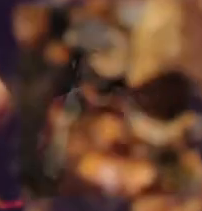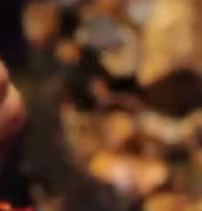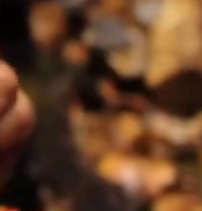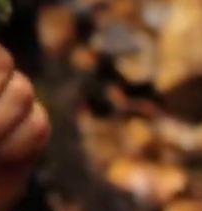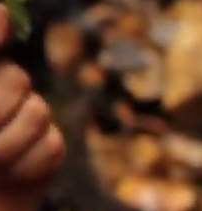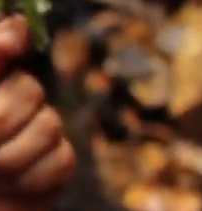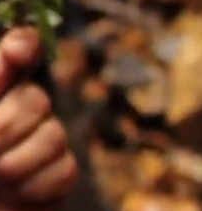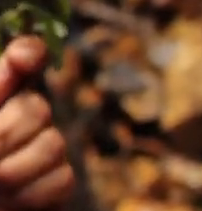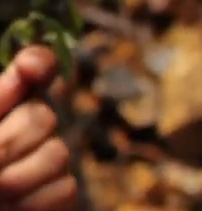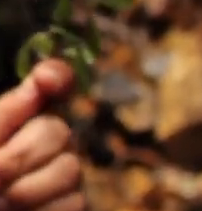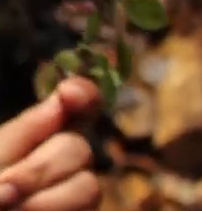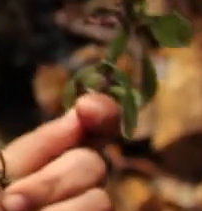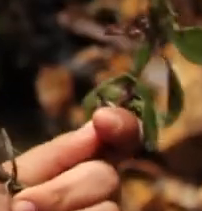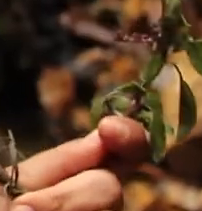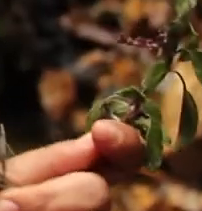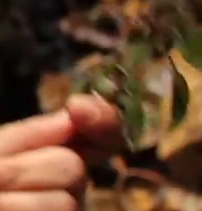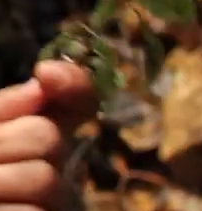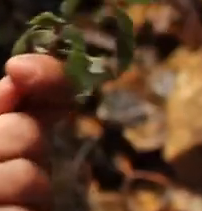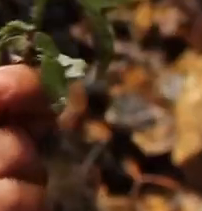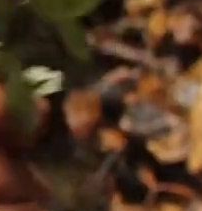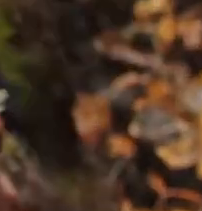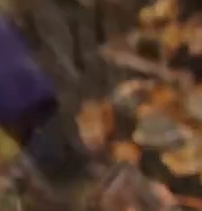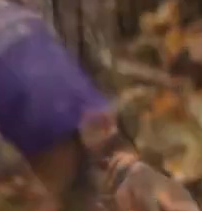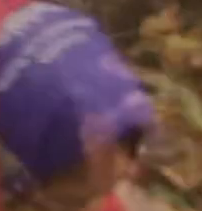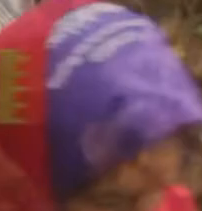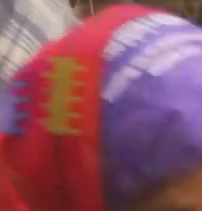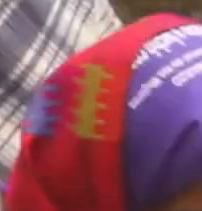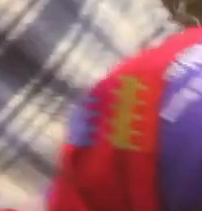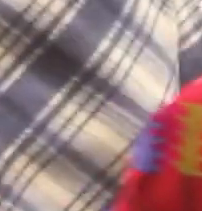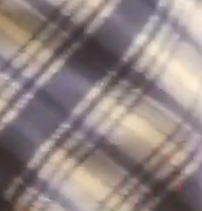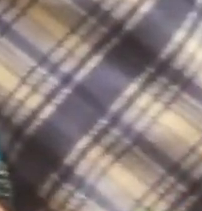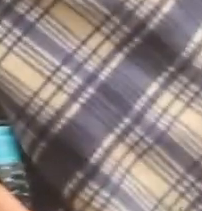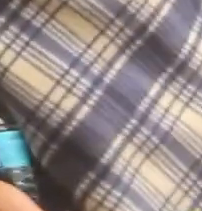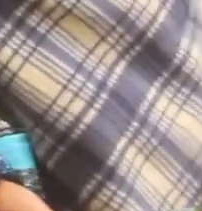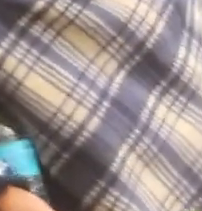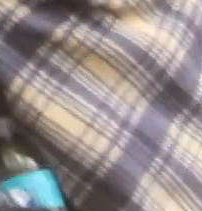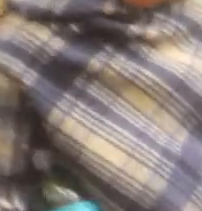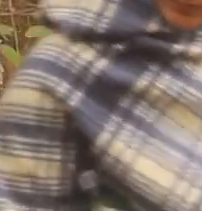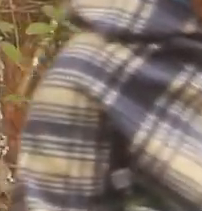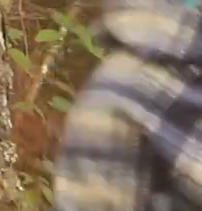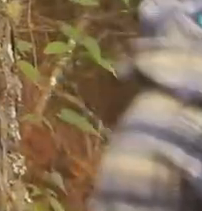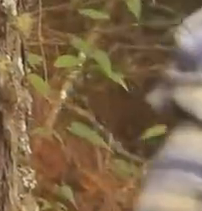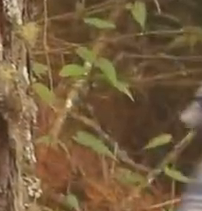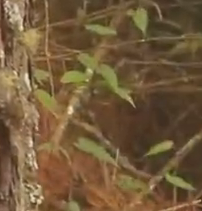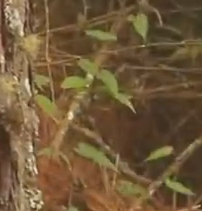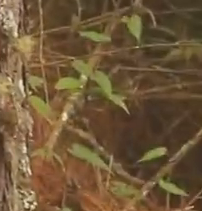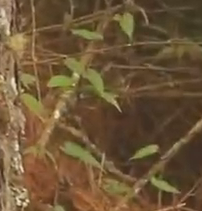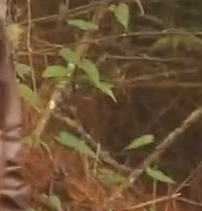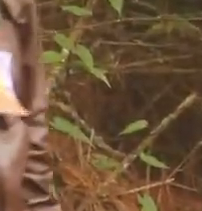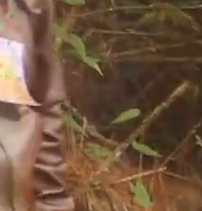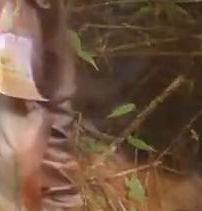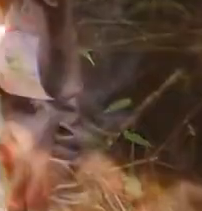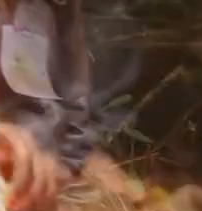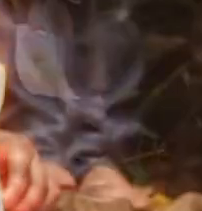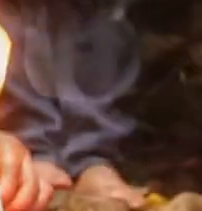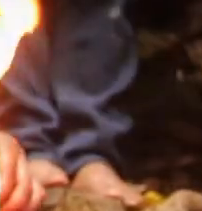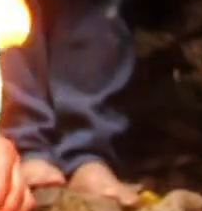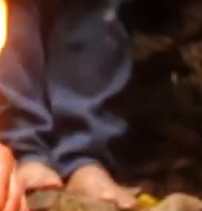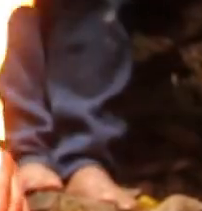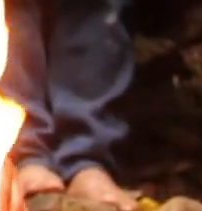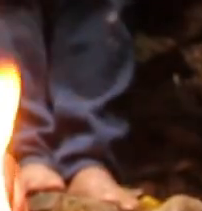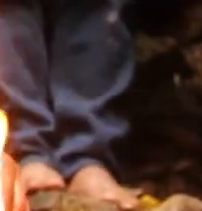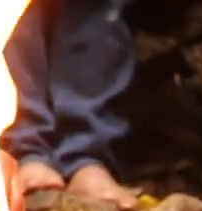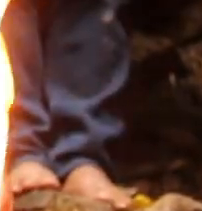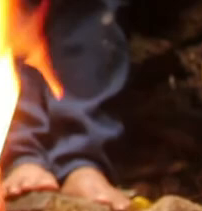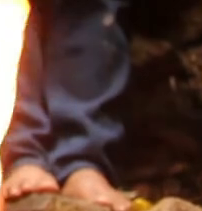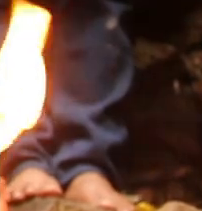vez el tema de la pausa, observar más la naturaleza, ¿verdad? Seguir como los ciclos naturales, ¿verdad? Un montón de